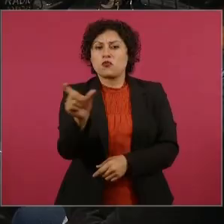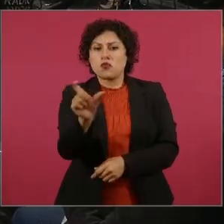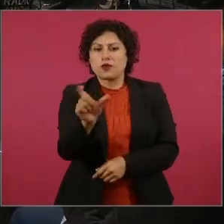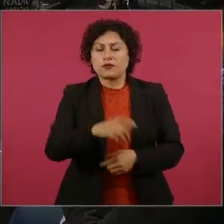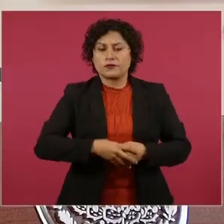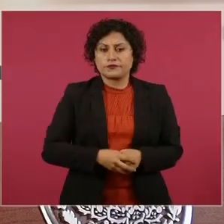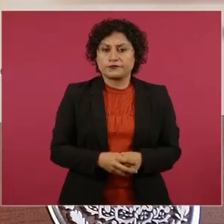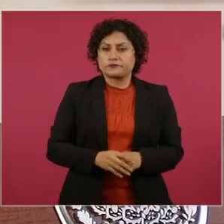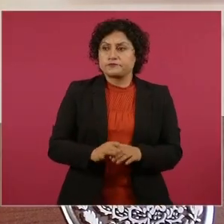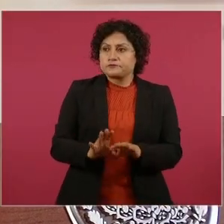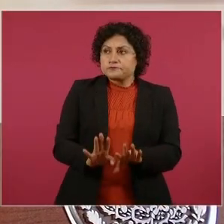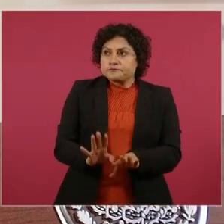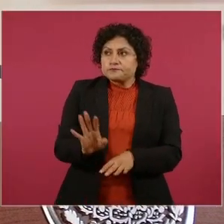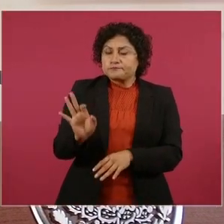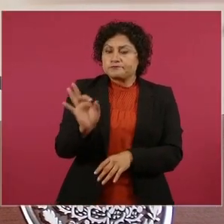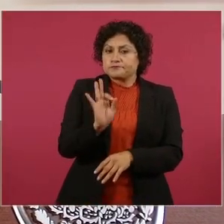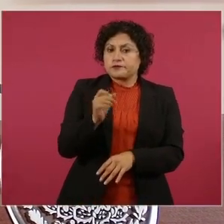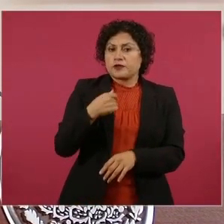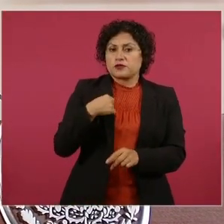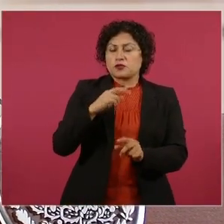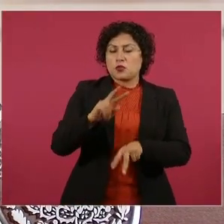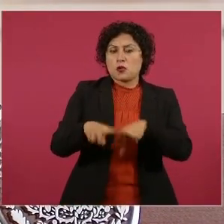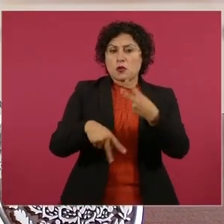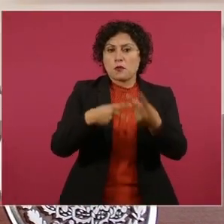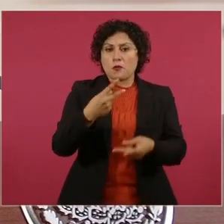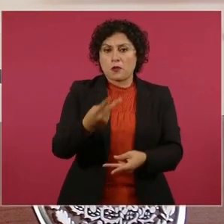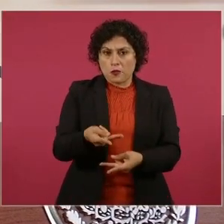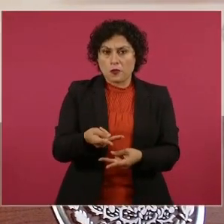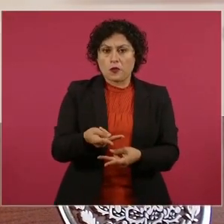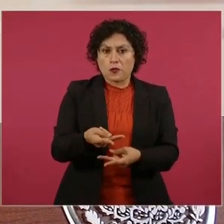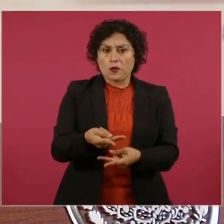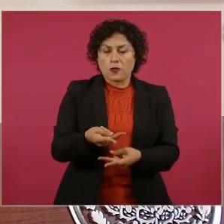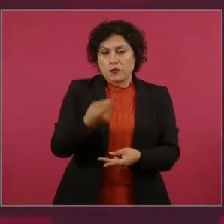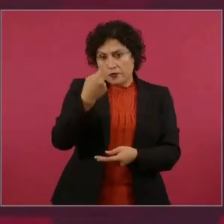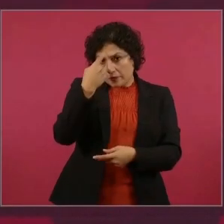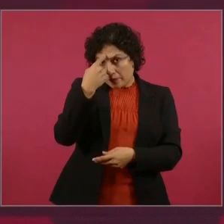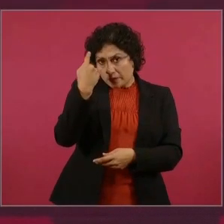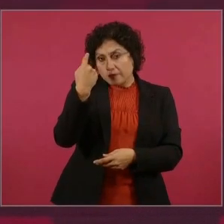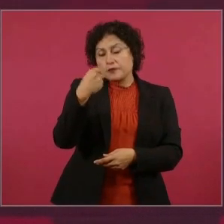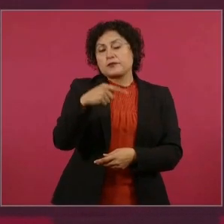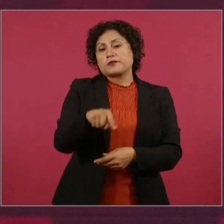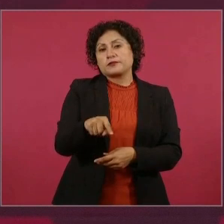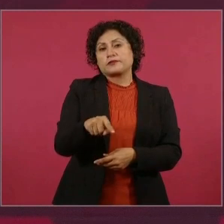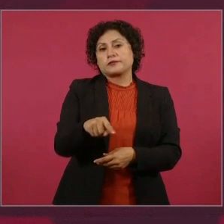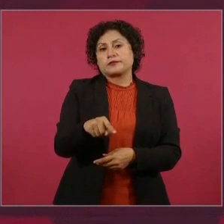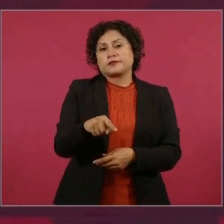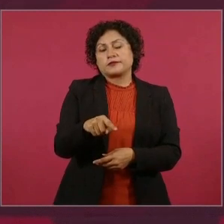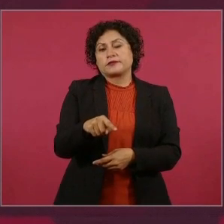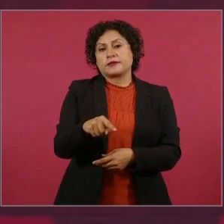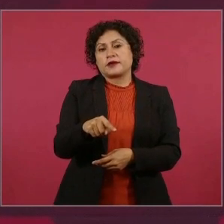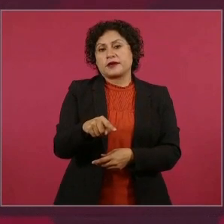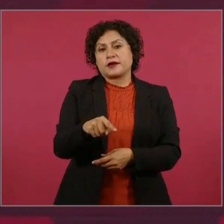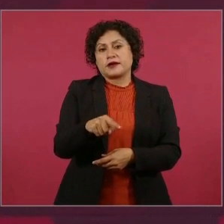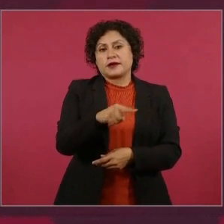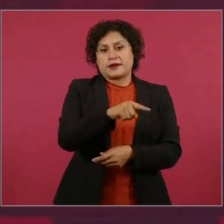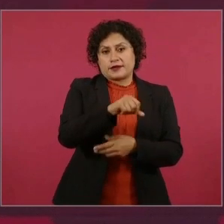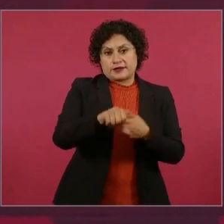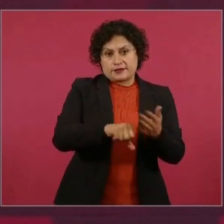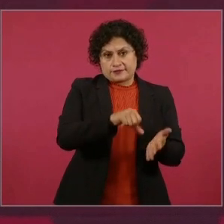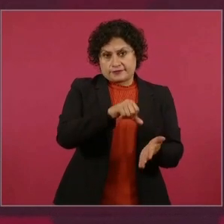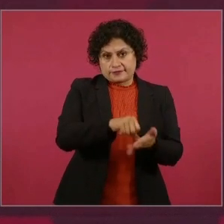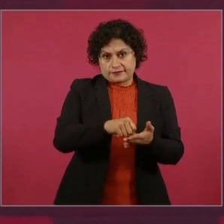que vaya a la inauguración de esta zona militar de Nuevo